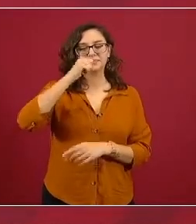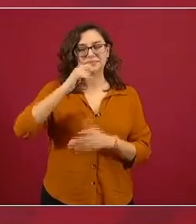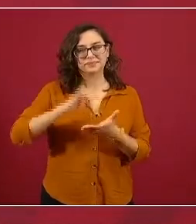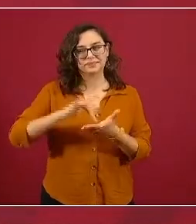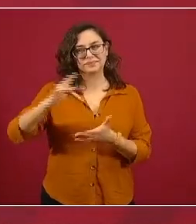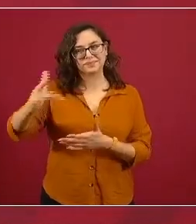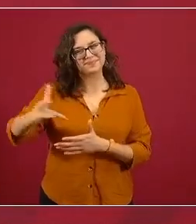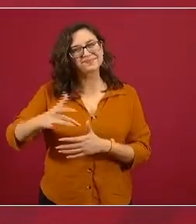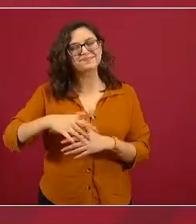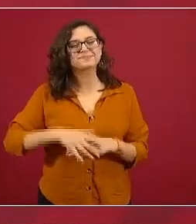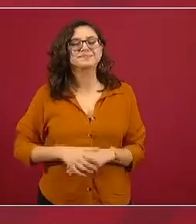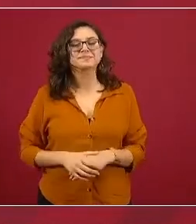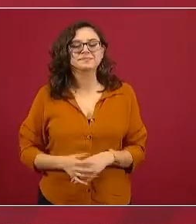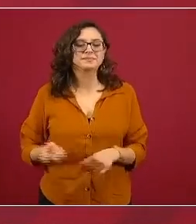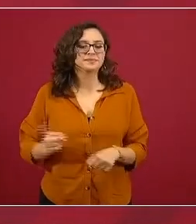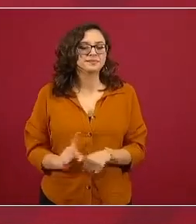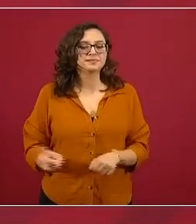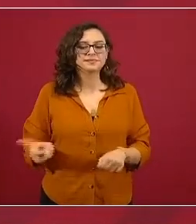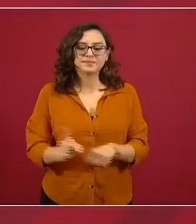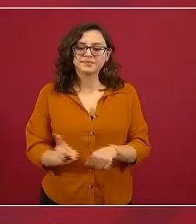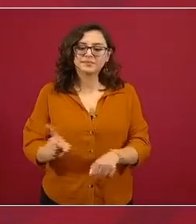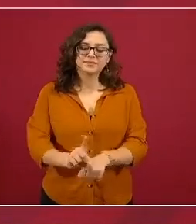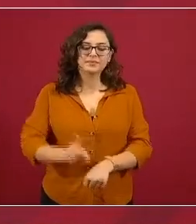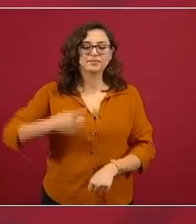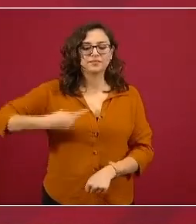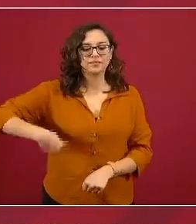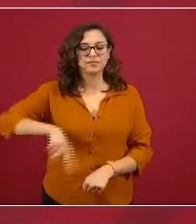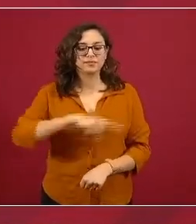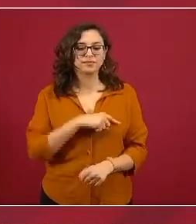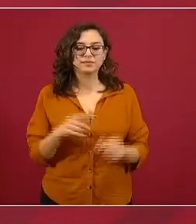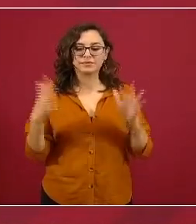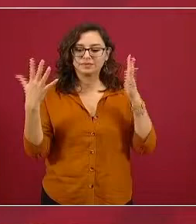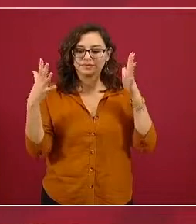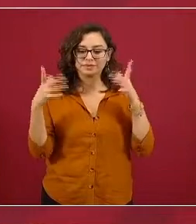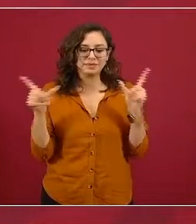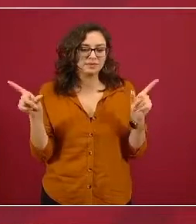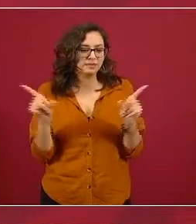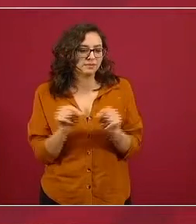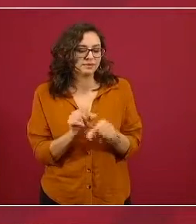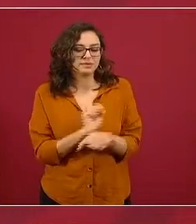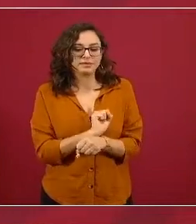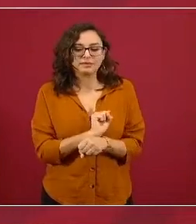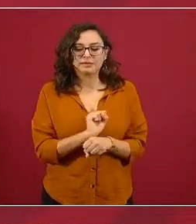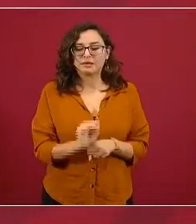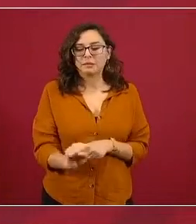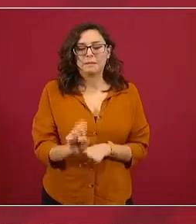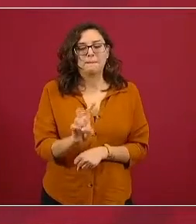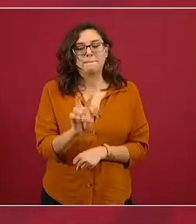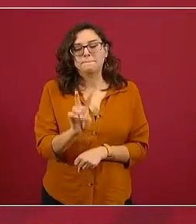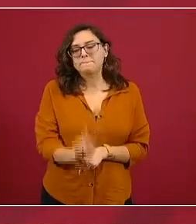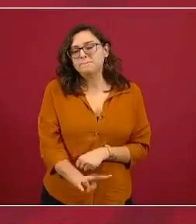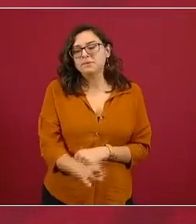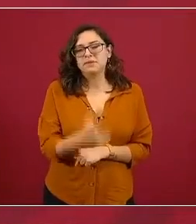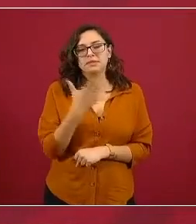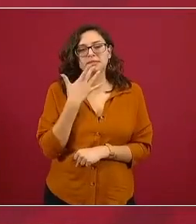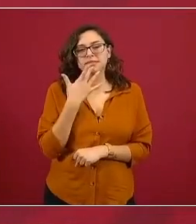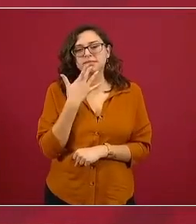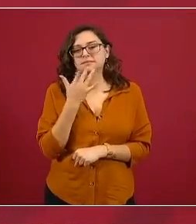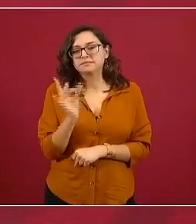todos los días para dar un aplauso muy breve, muy pequeño. Sabemos que es apenas